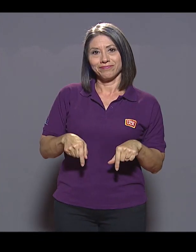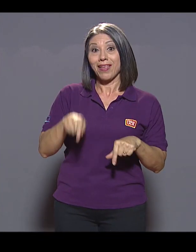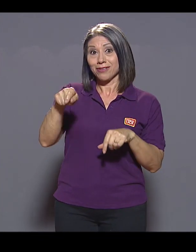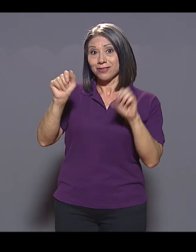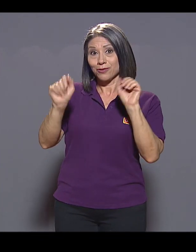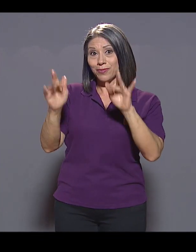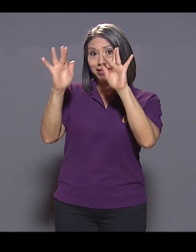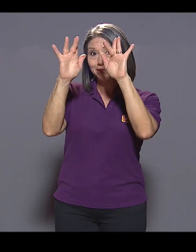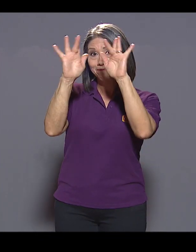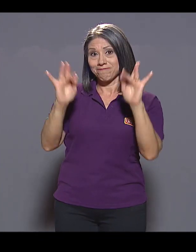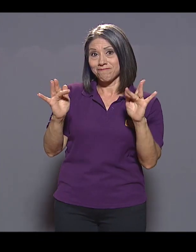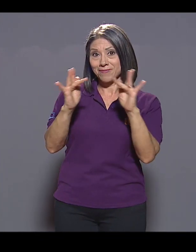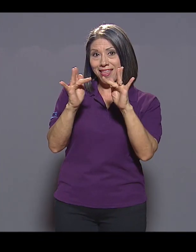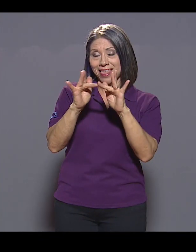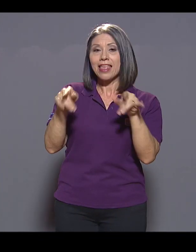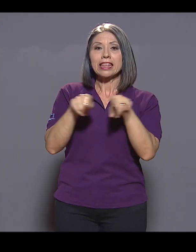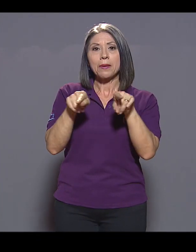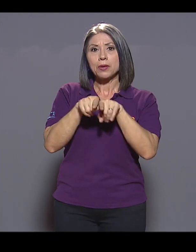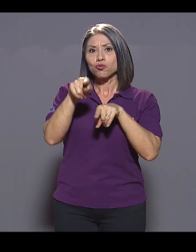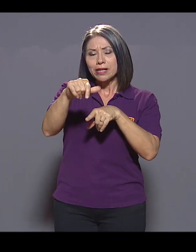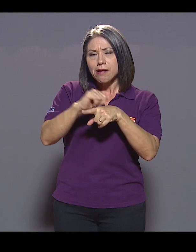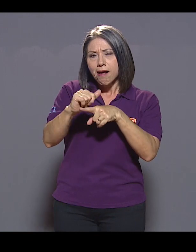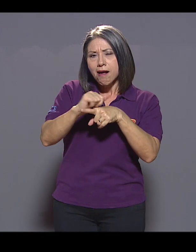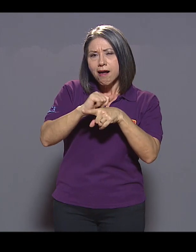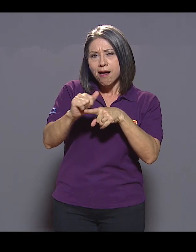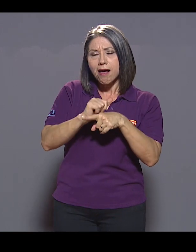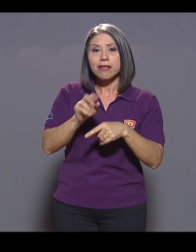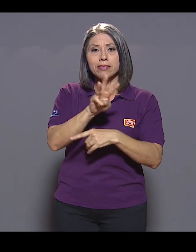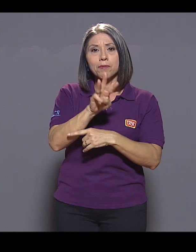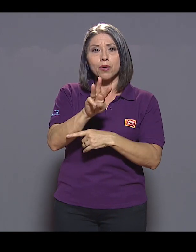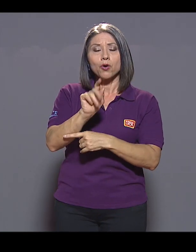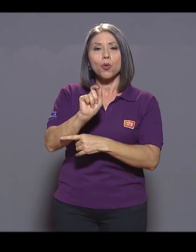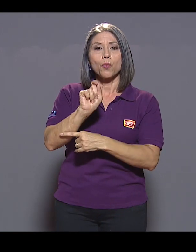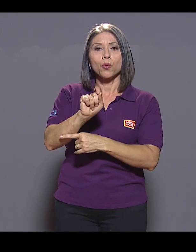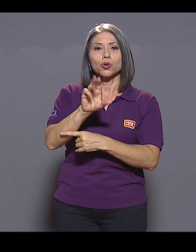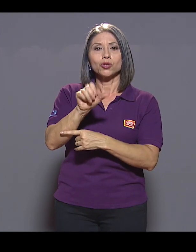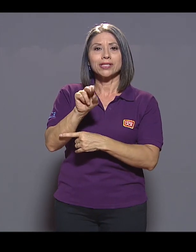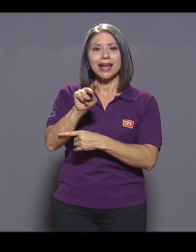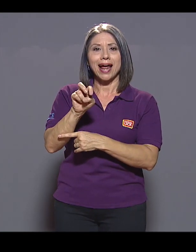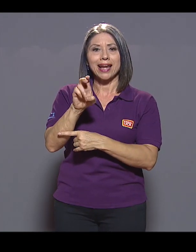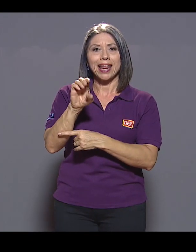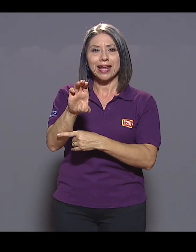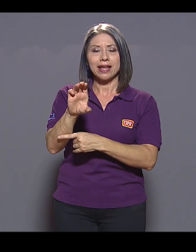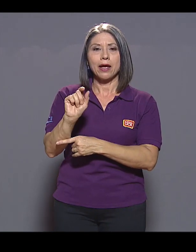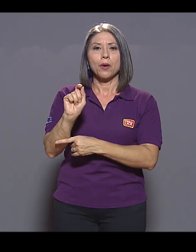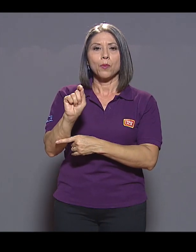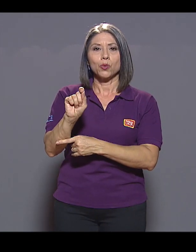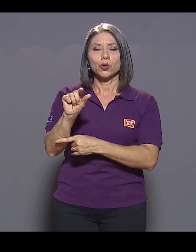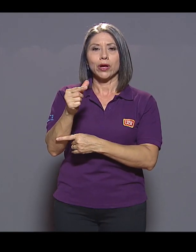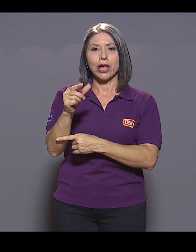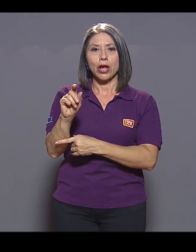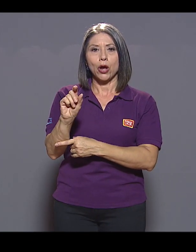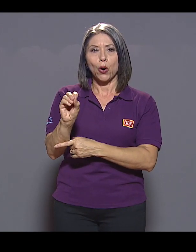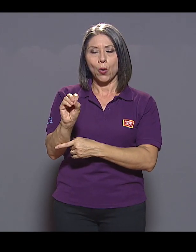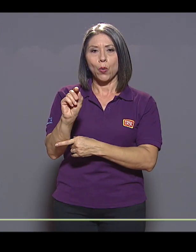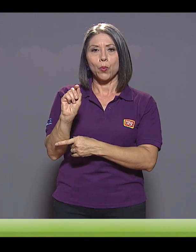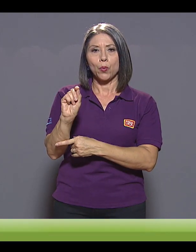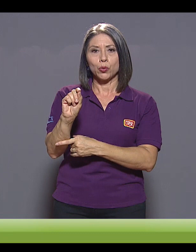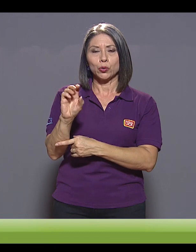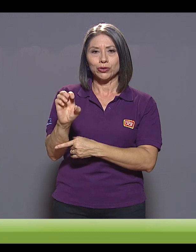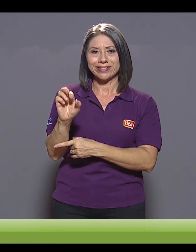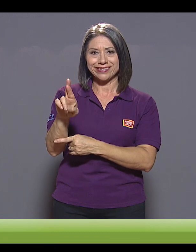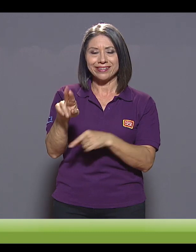para poder individualizar los contenidos, las metodologías, las formas de llevar este